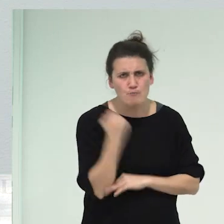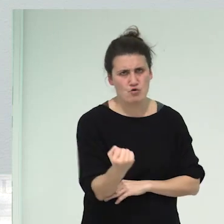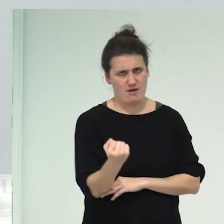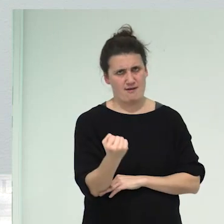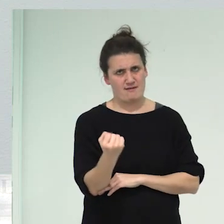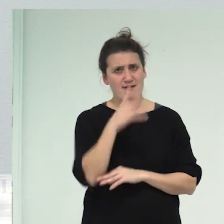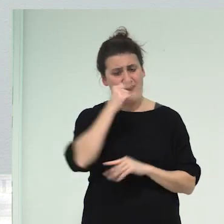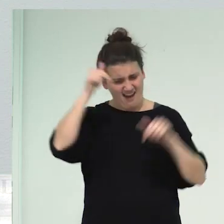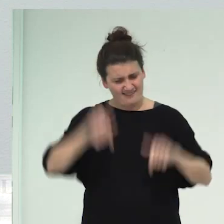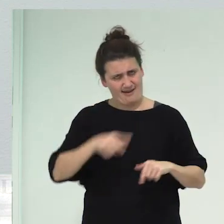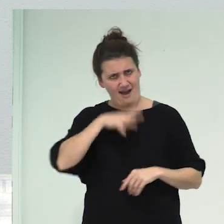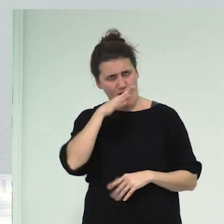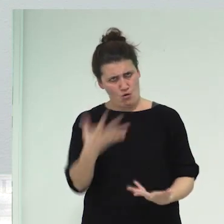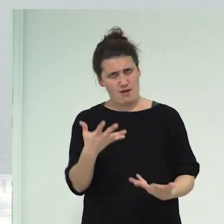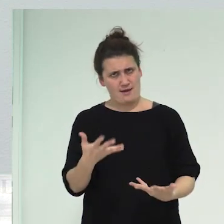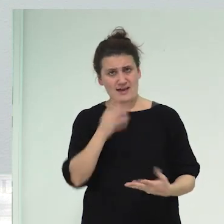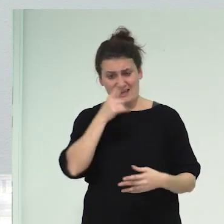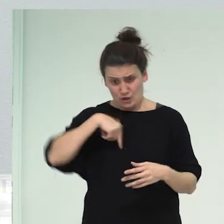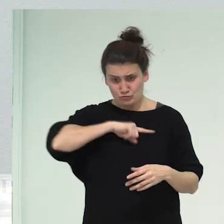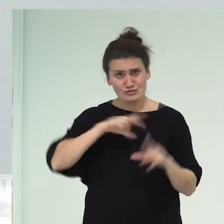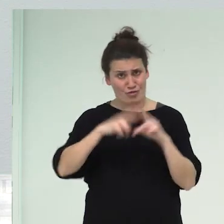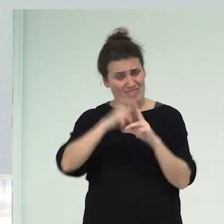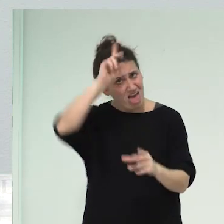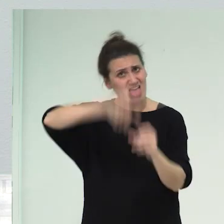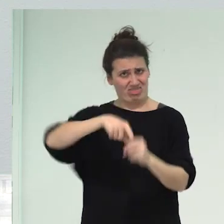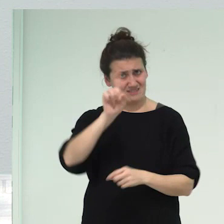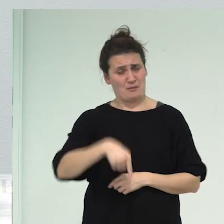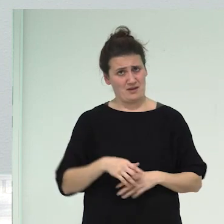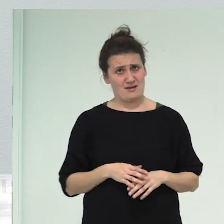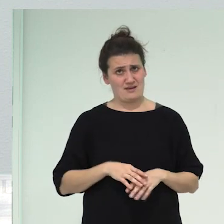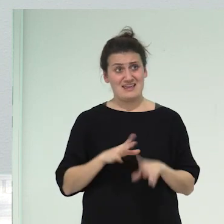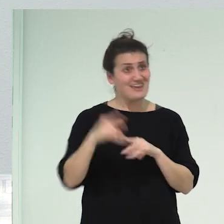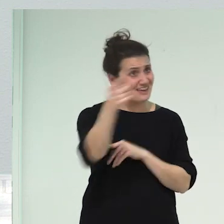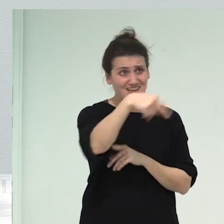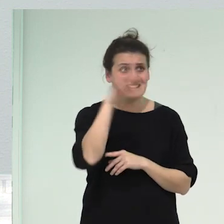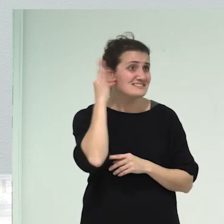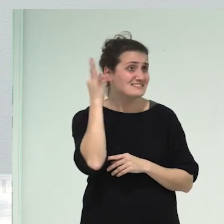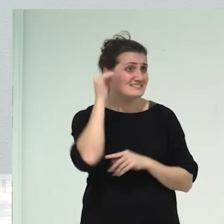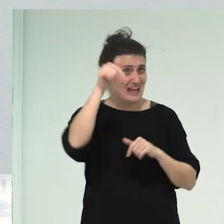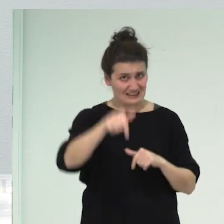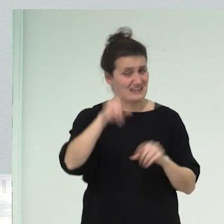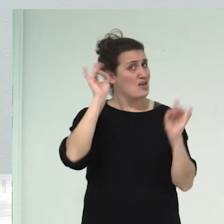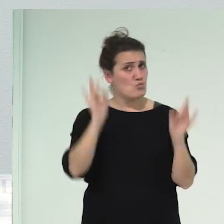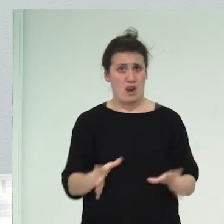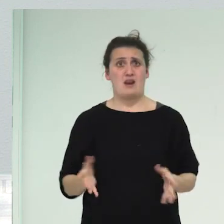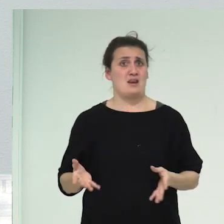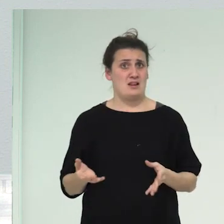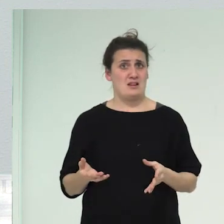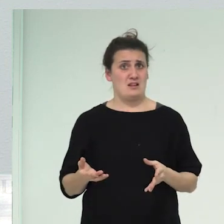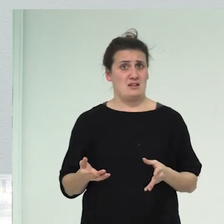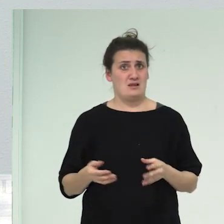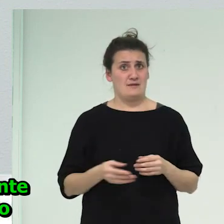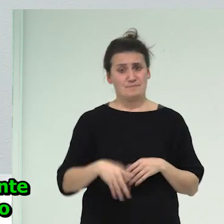estamos aquí y somos parte de esta sociedad, y estamos echando, igual que vosotras, las que